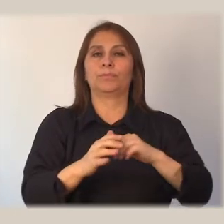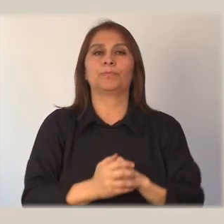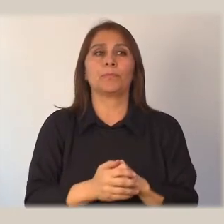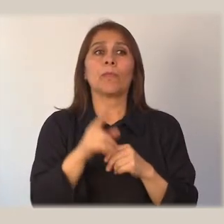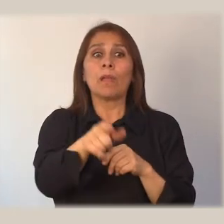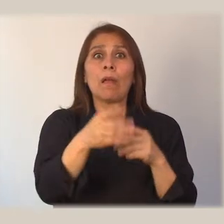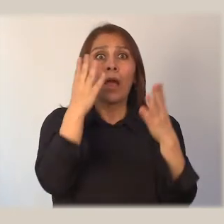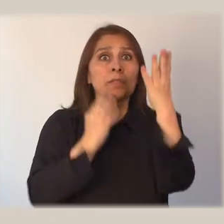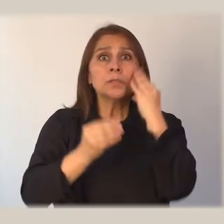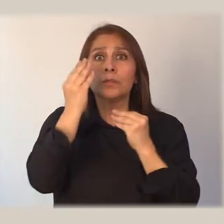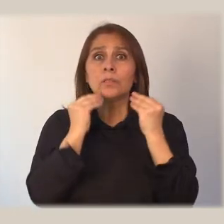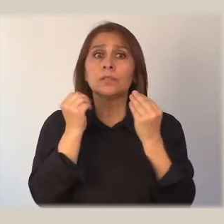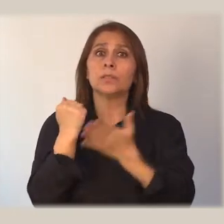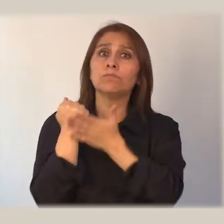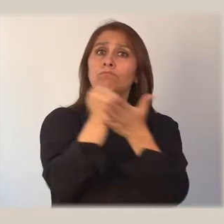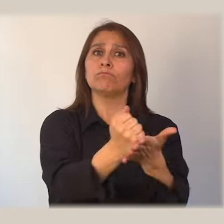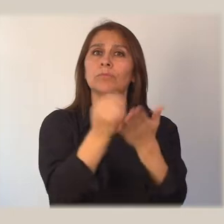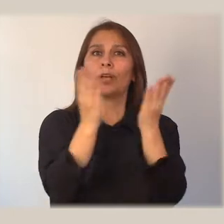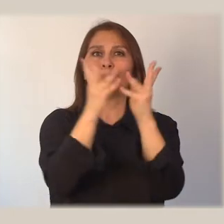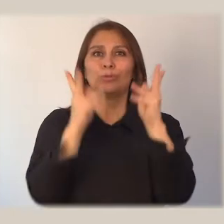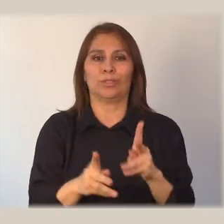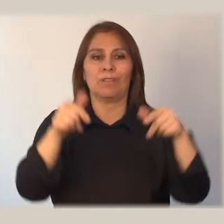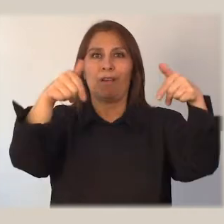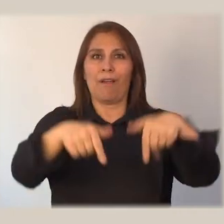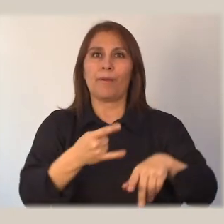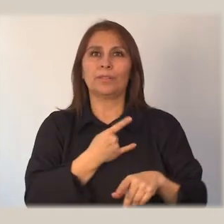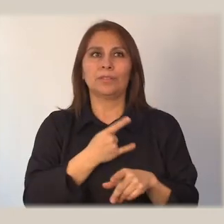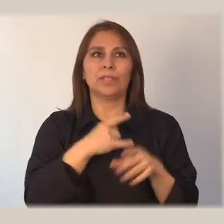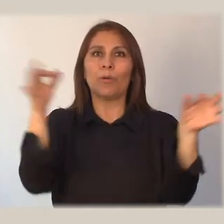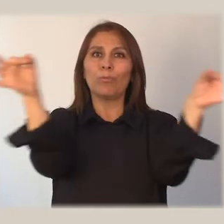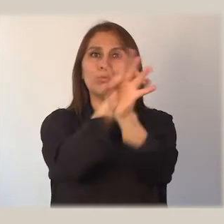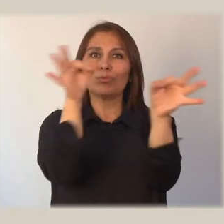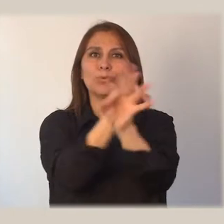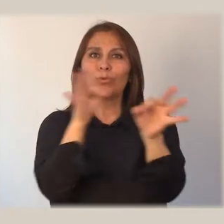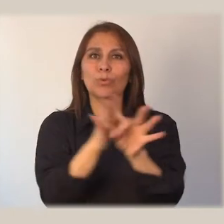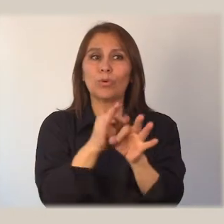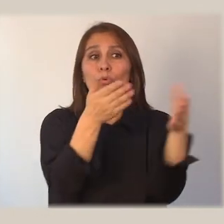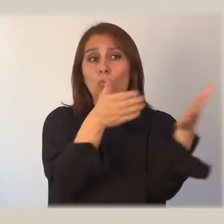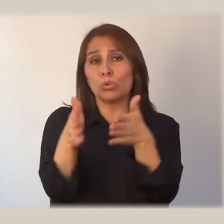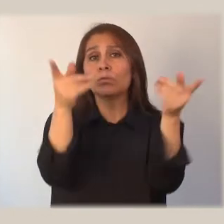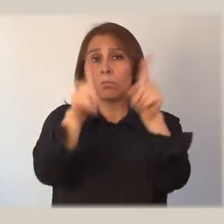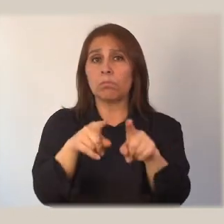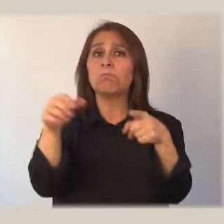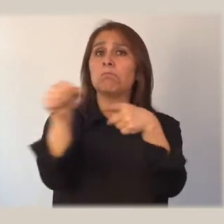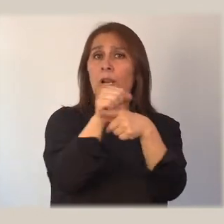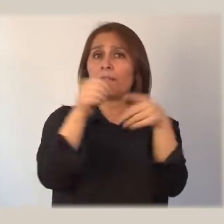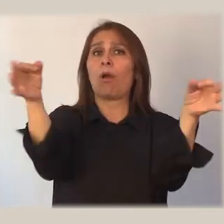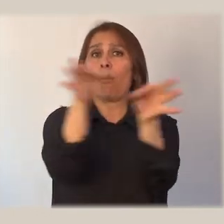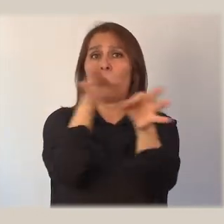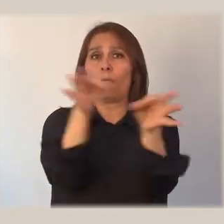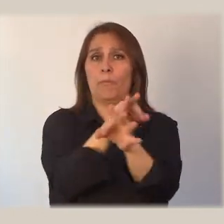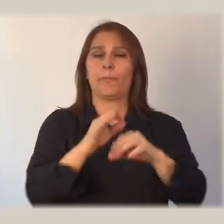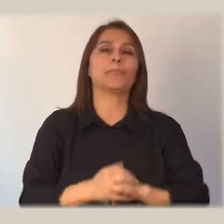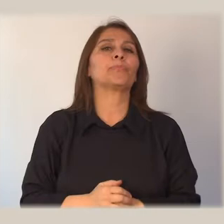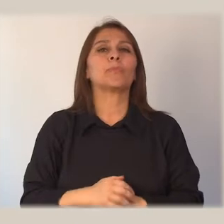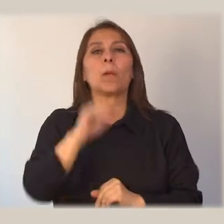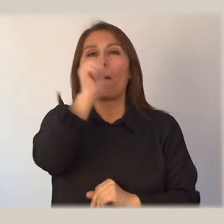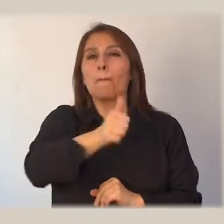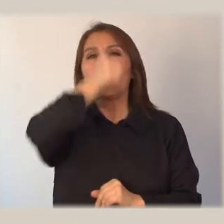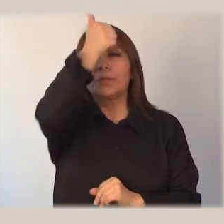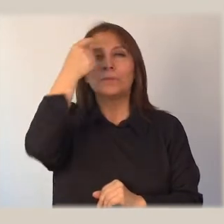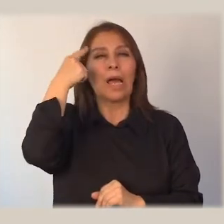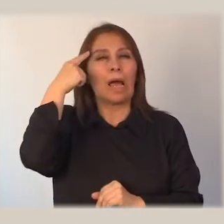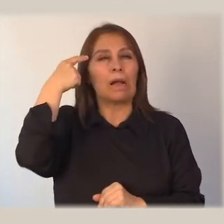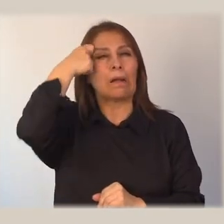estudiantes de la universidad homologar cursos y prácticas uno de los principales retos que enfrenta la universidad tiene que